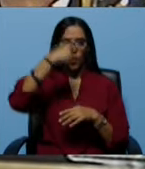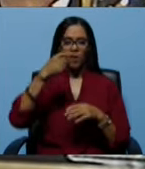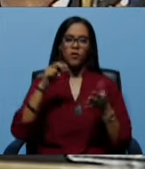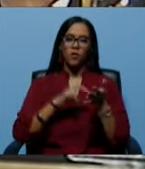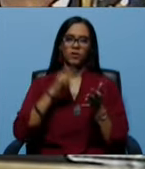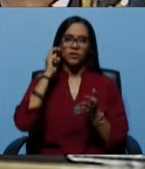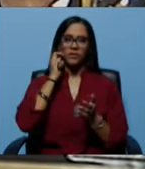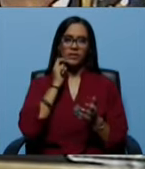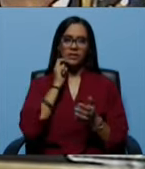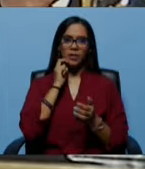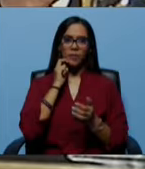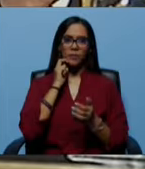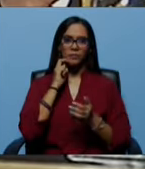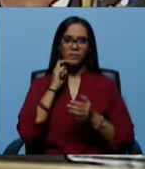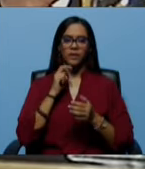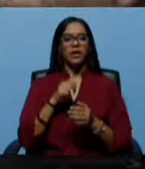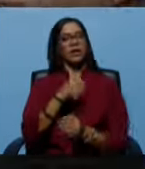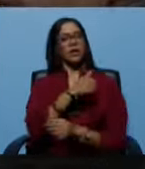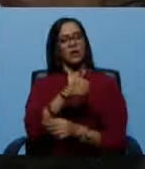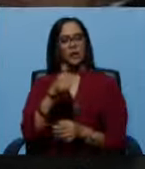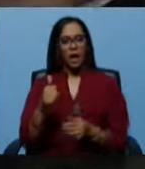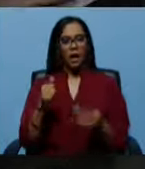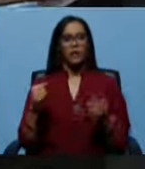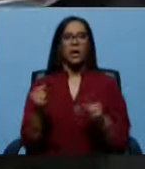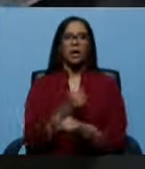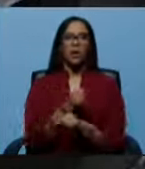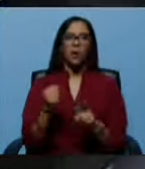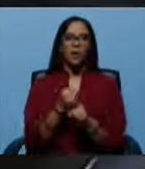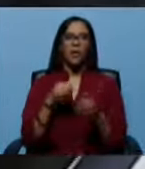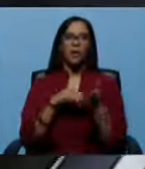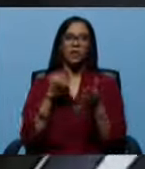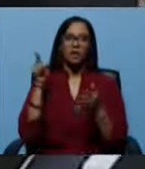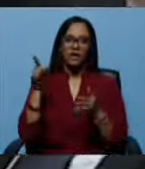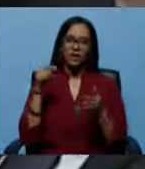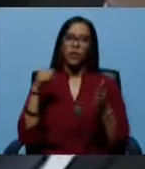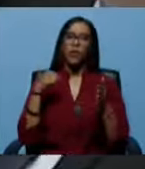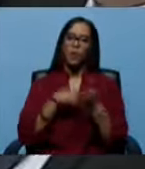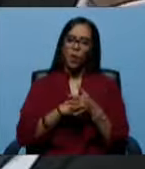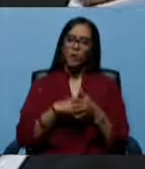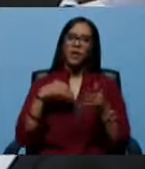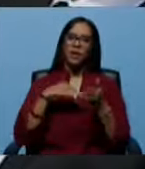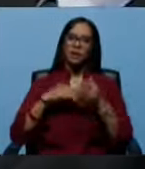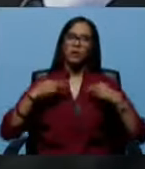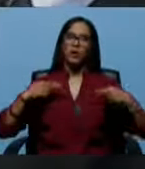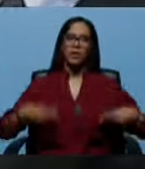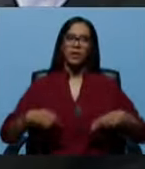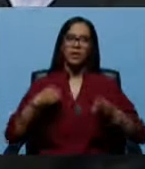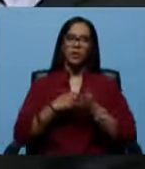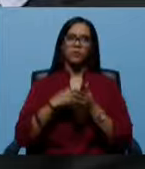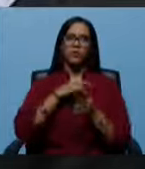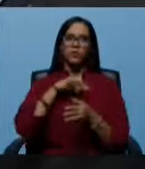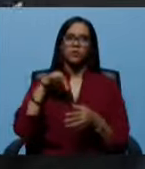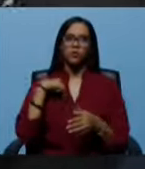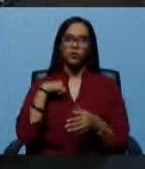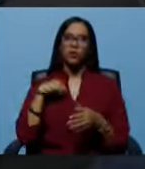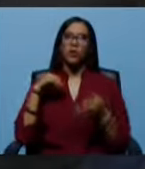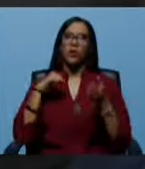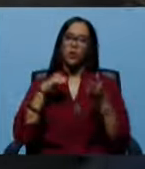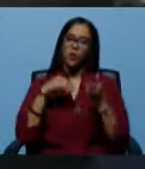fascismo. Cada golpe contra ellos es un golpe contra la humanidad, contra nosotros, contra la